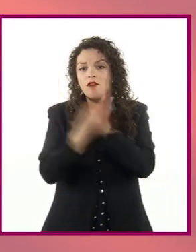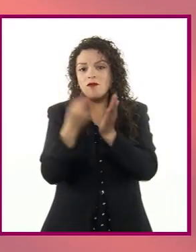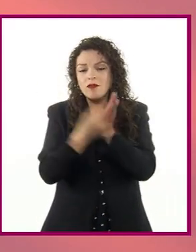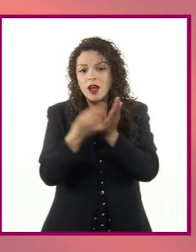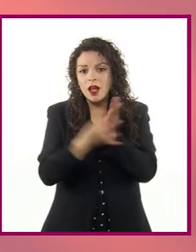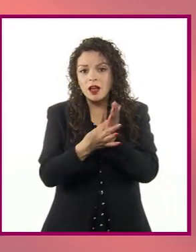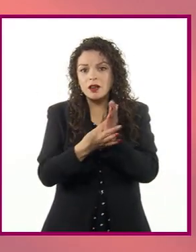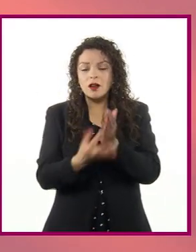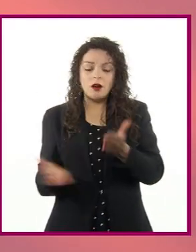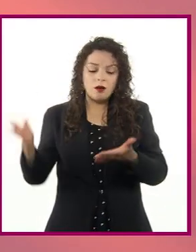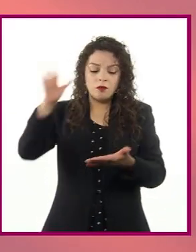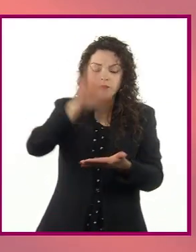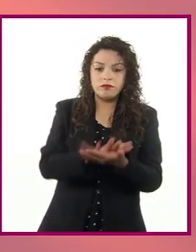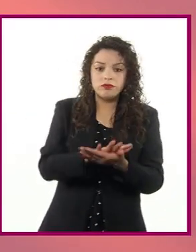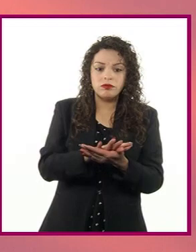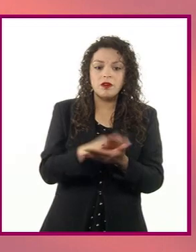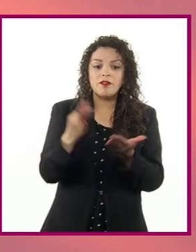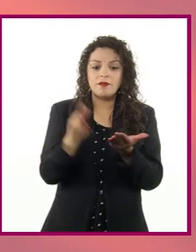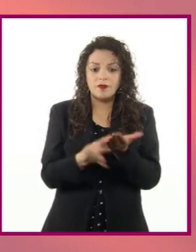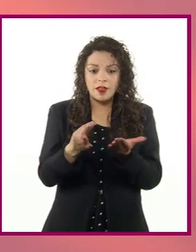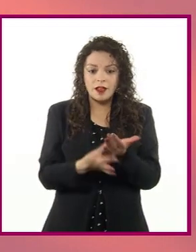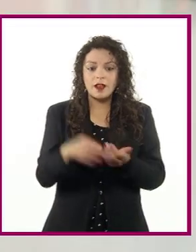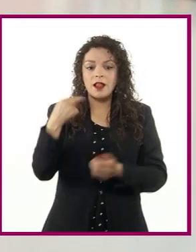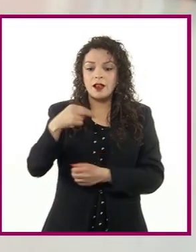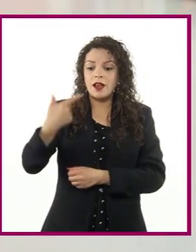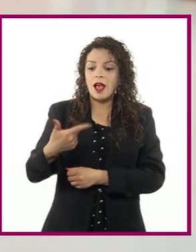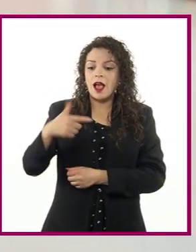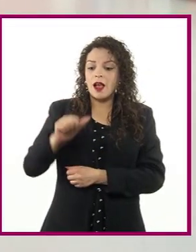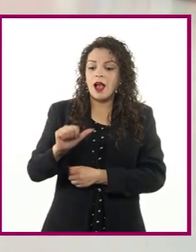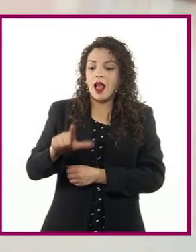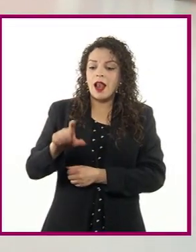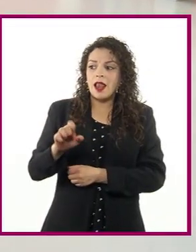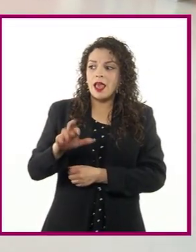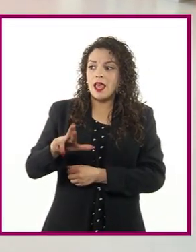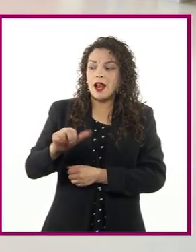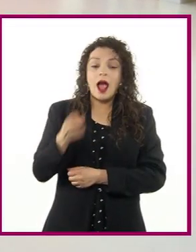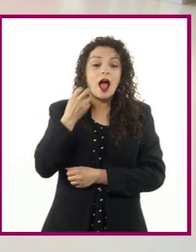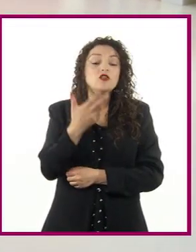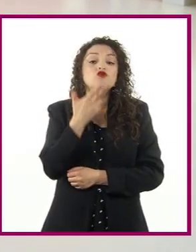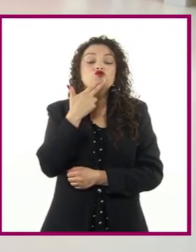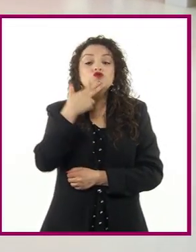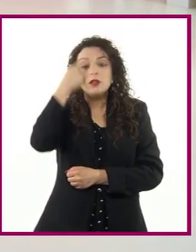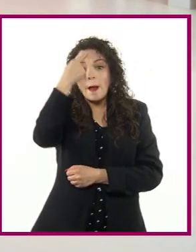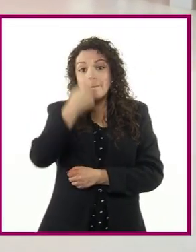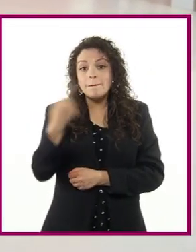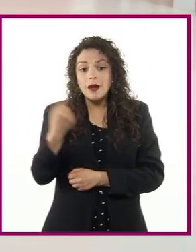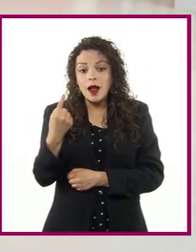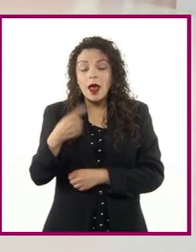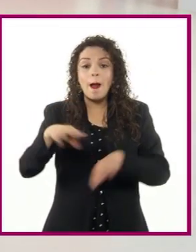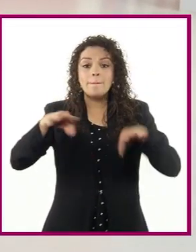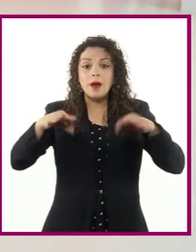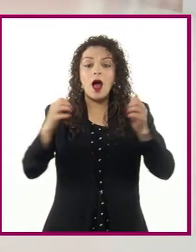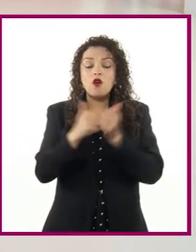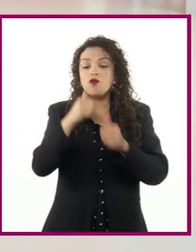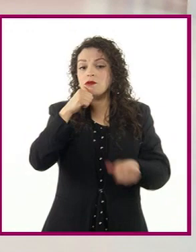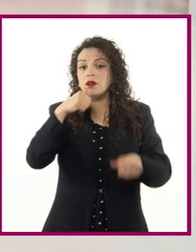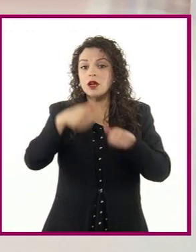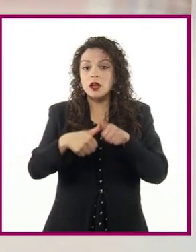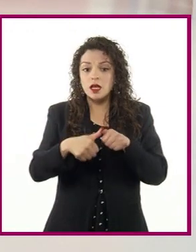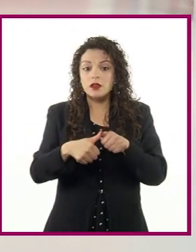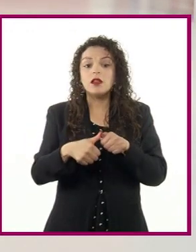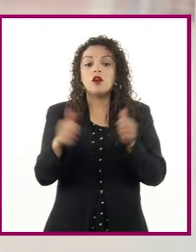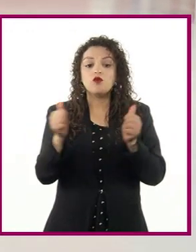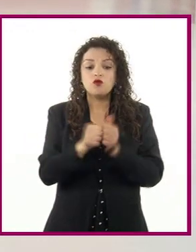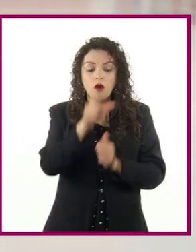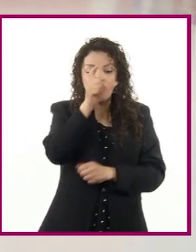colocaban en bandejas de metal llamadas galeras. Estas se utilizaron para imprimir páginas con letras en una columna